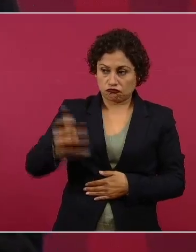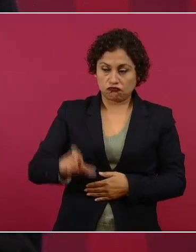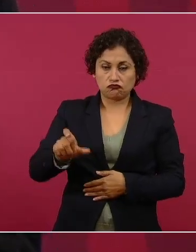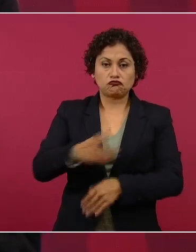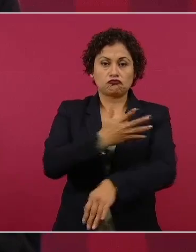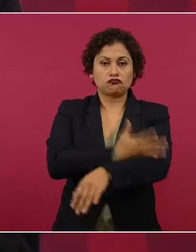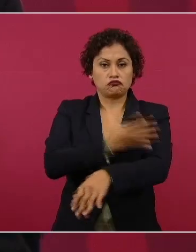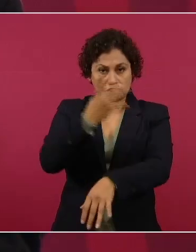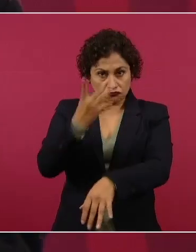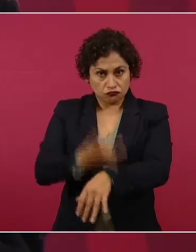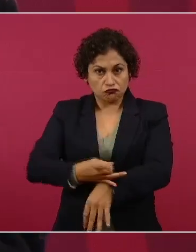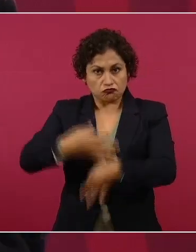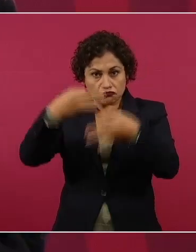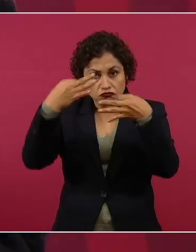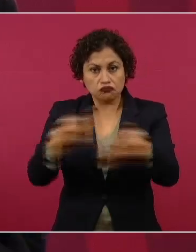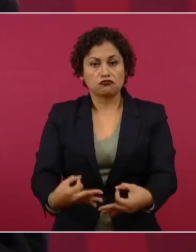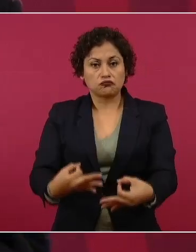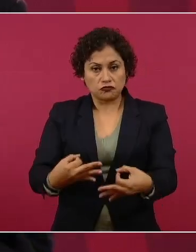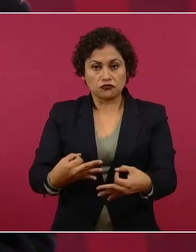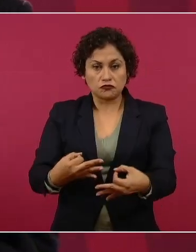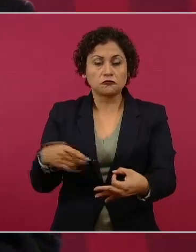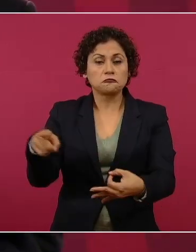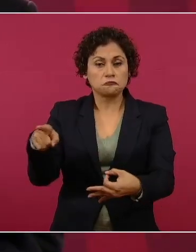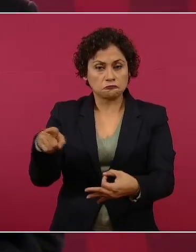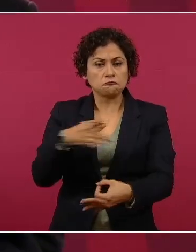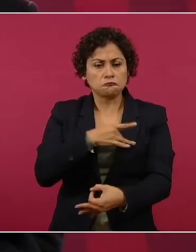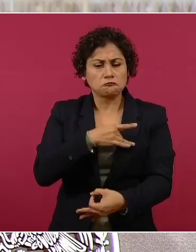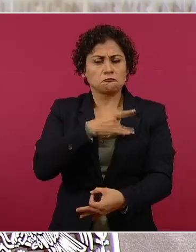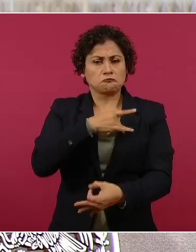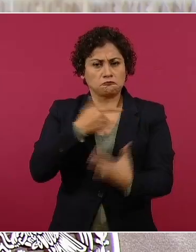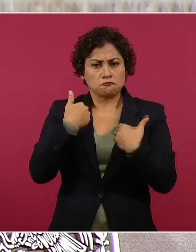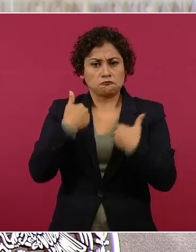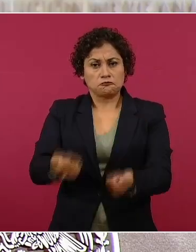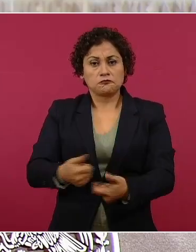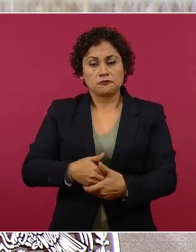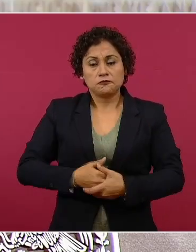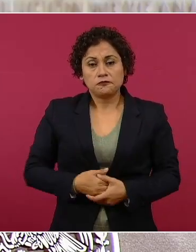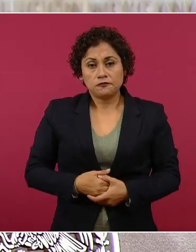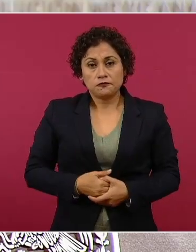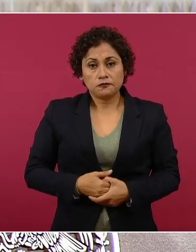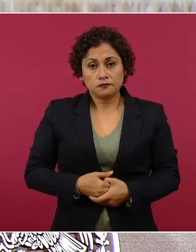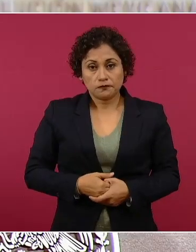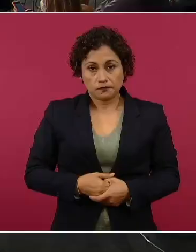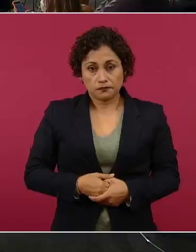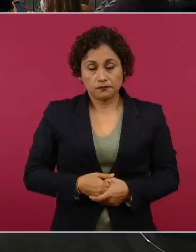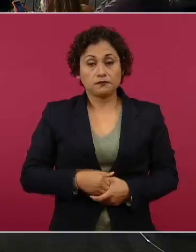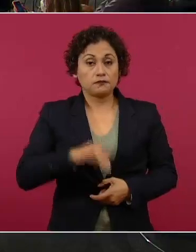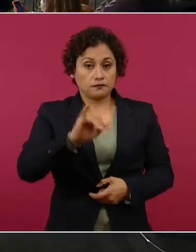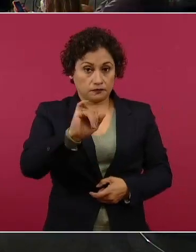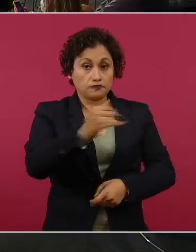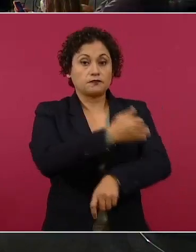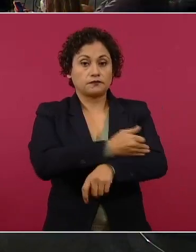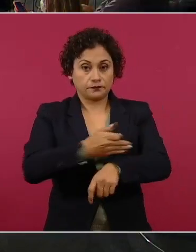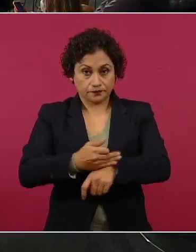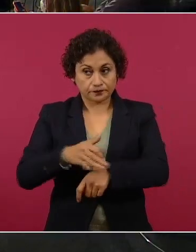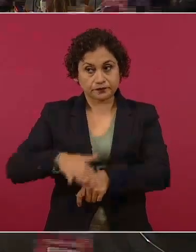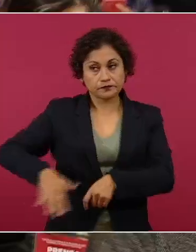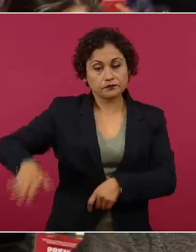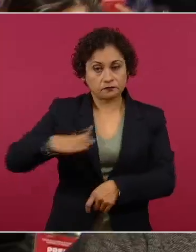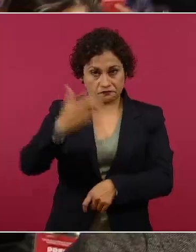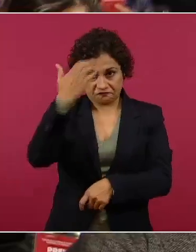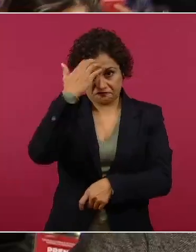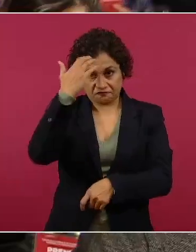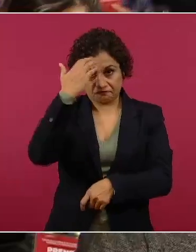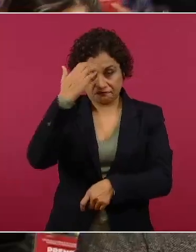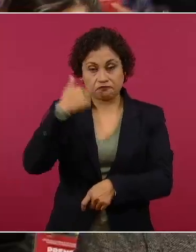honesta, recta, sensible, La familia sí lo piensa y así lo manifiesta en las